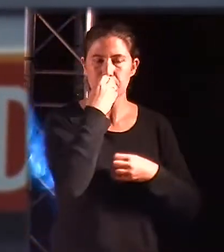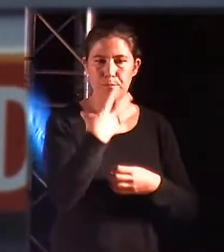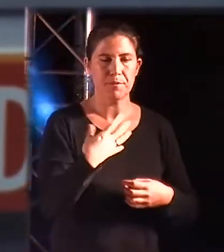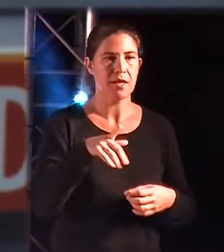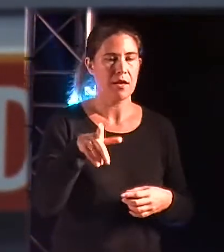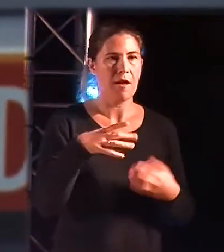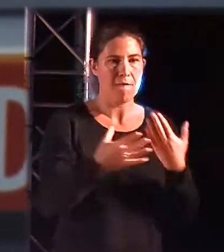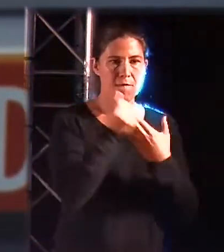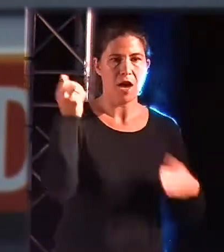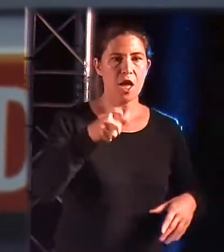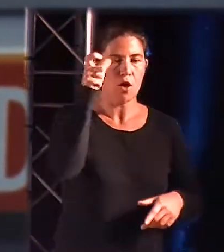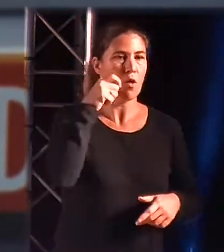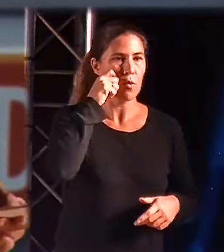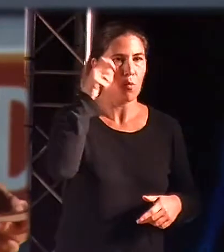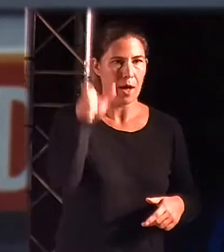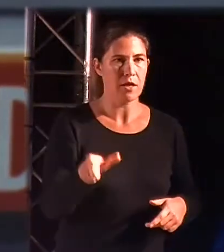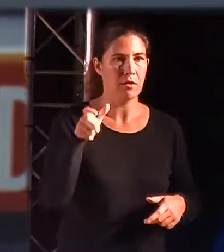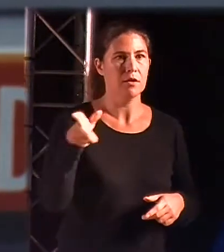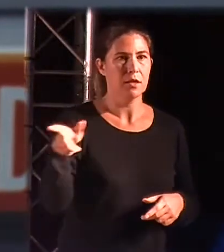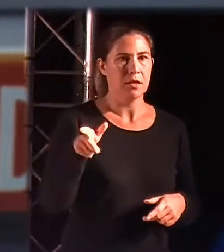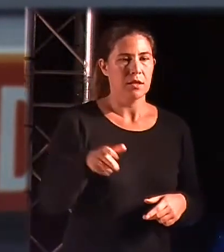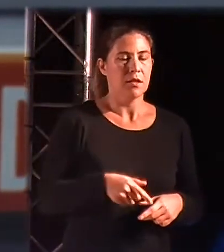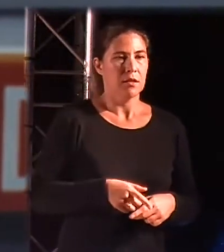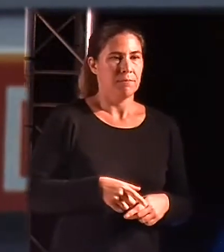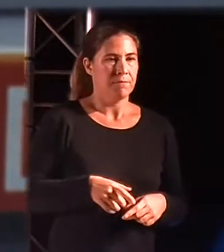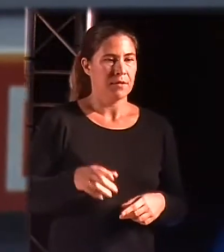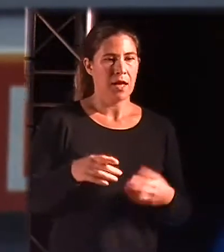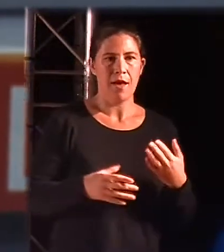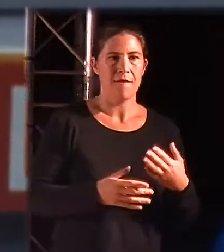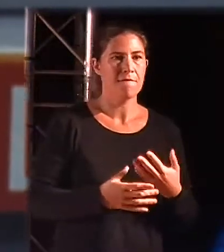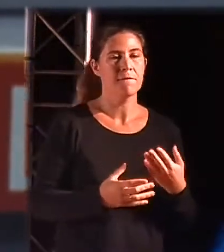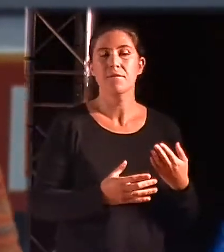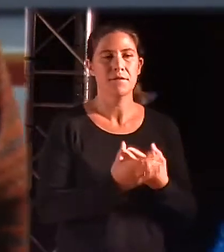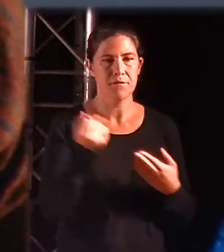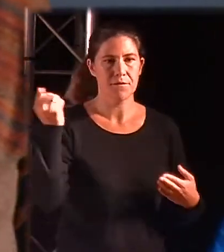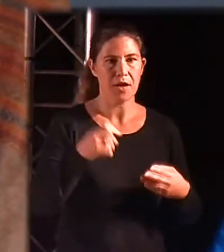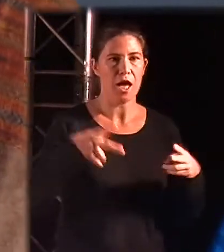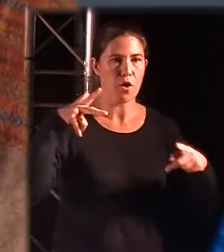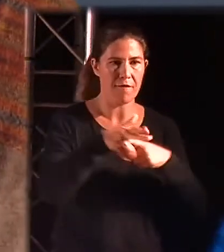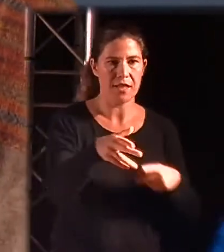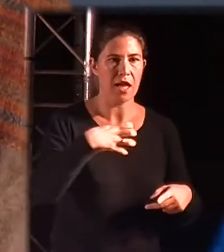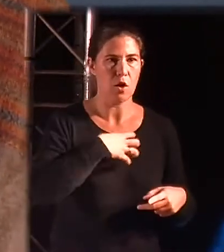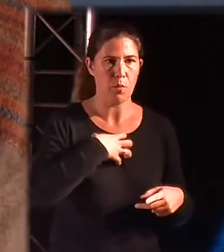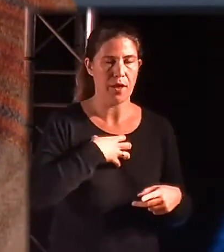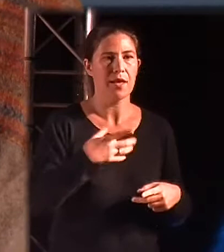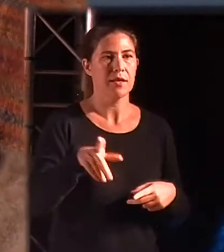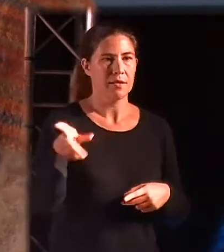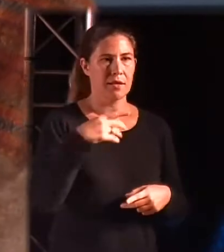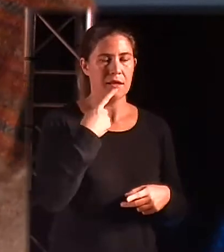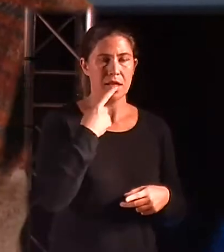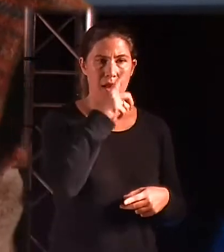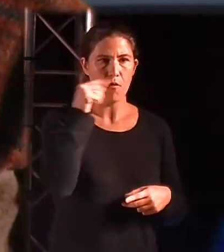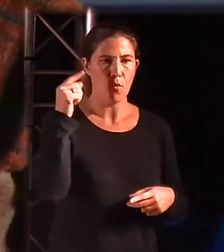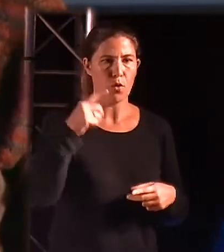deja lugar a dudas, ¿eh? Parece como que ya está. Es inevitable, el que tiene boca se equivoca y no hay nada que hacer. Pero